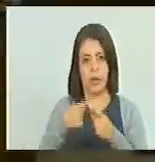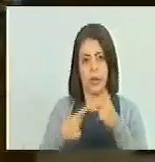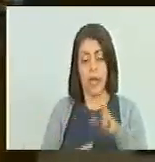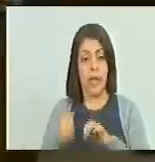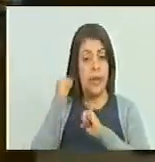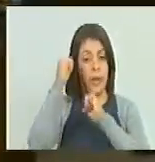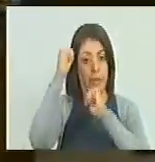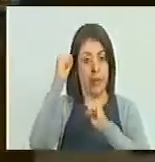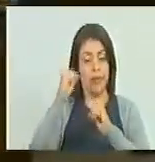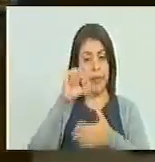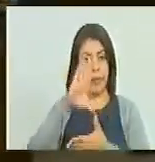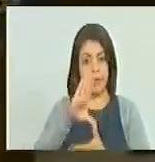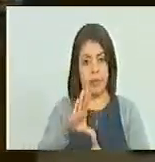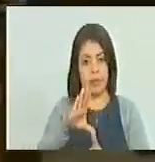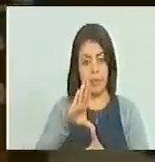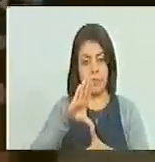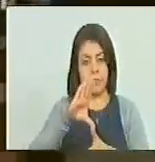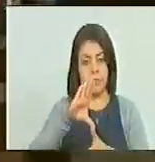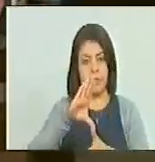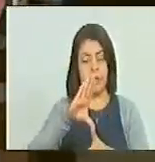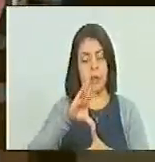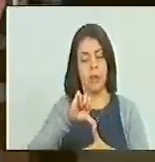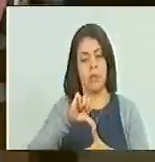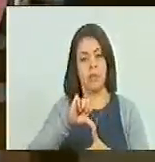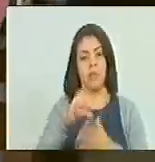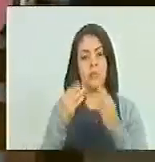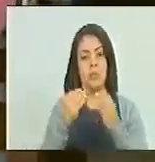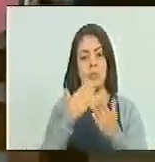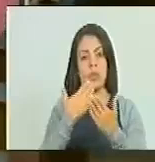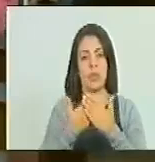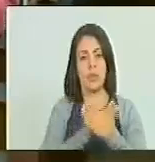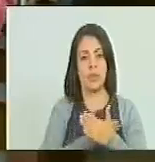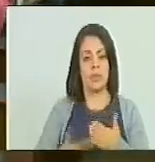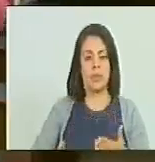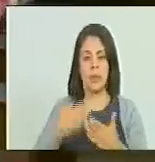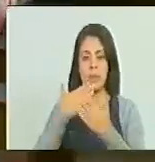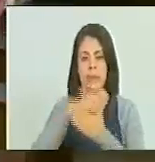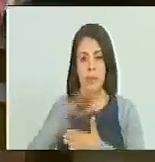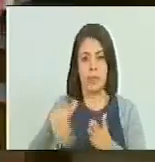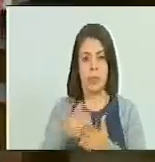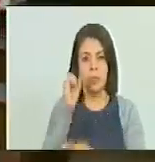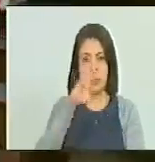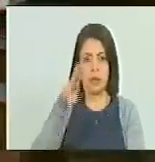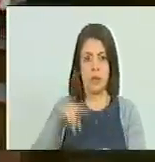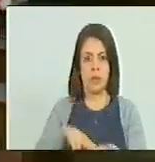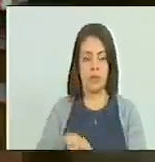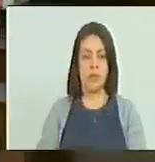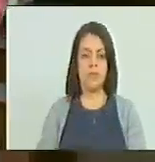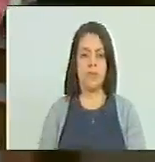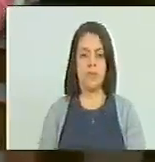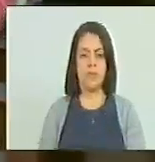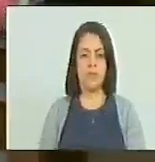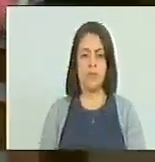heroica de América del Sur! Muchas gracias, presidente. Muchas gracias, Asamblea Nacional.